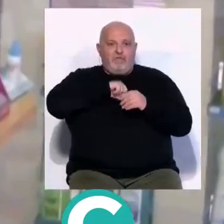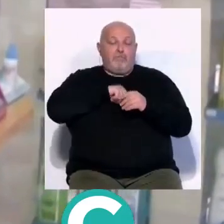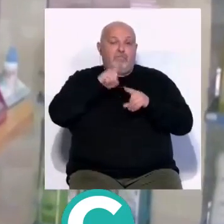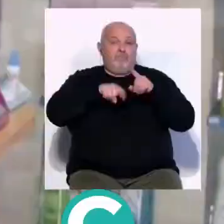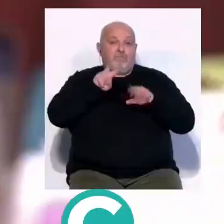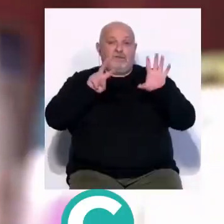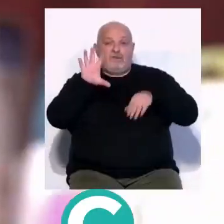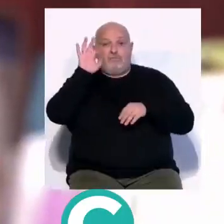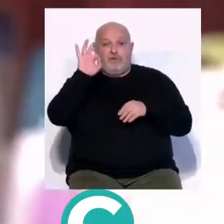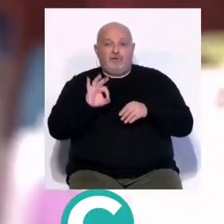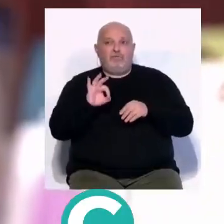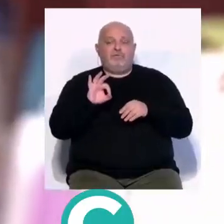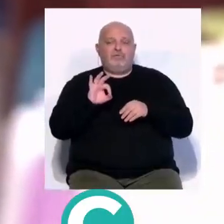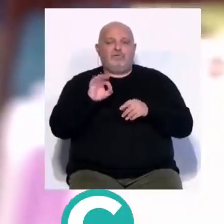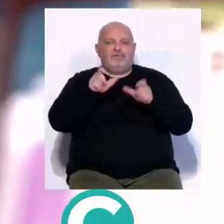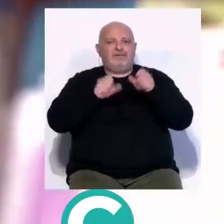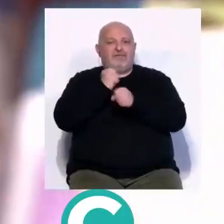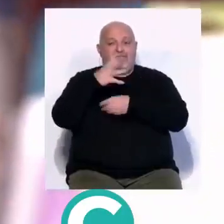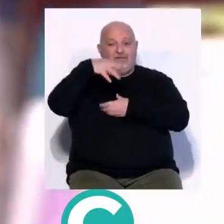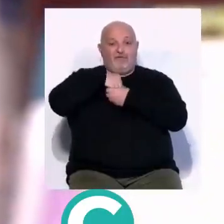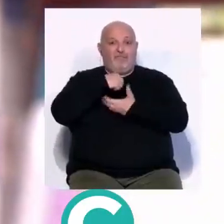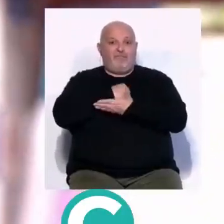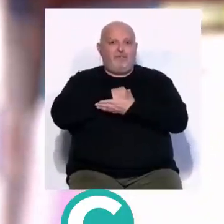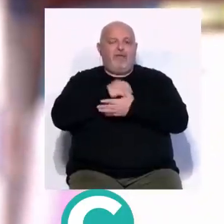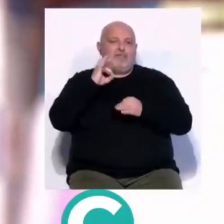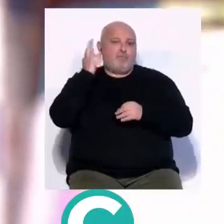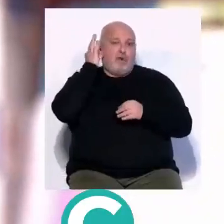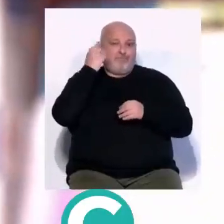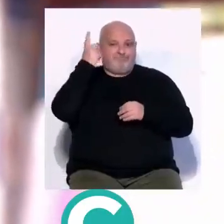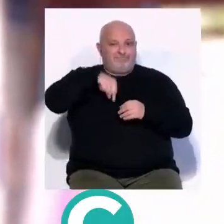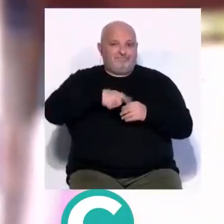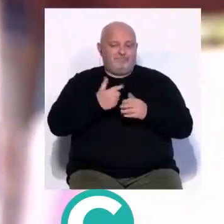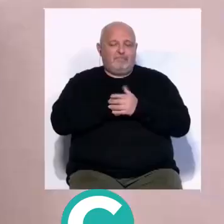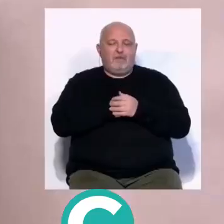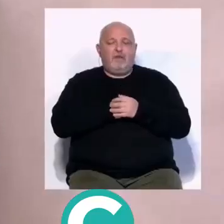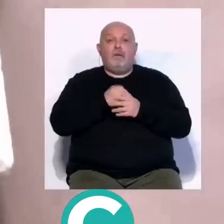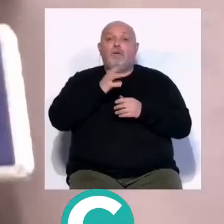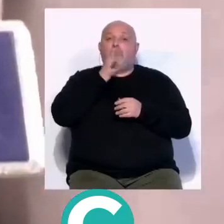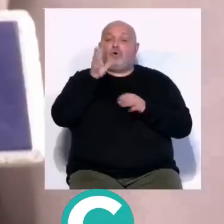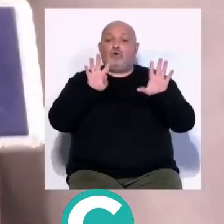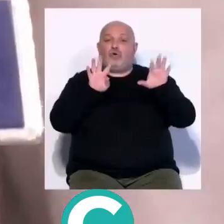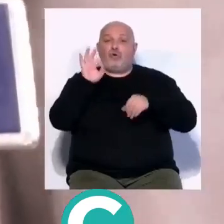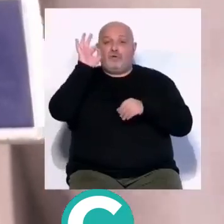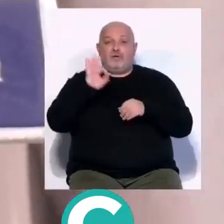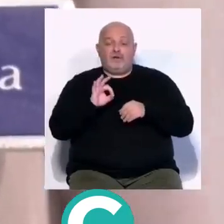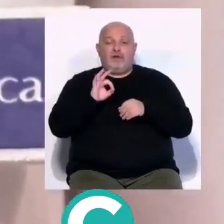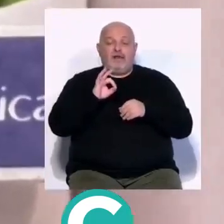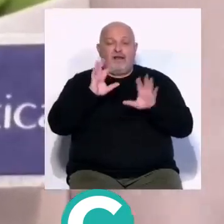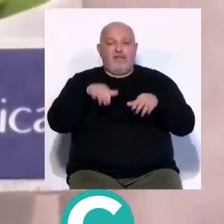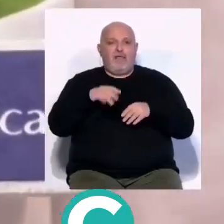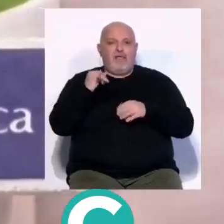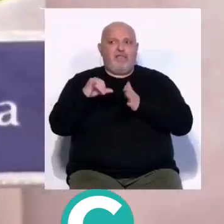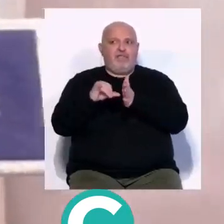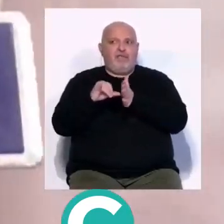que el 75% del personal que trabaja en la farmacia son mujeres. Y también porque el 90% de la población gaditana tiene